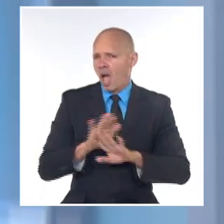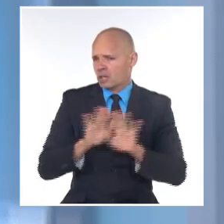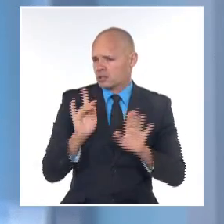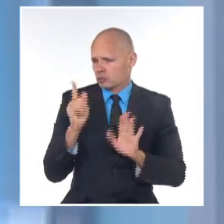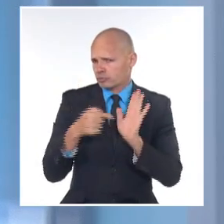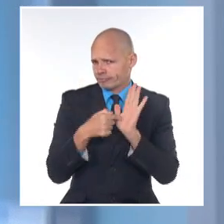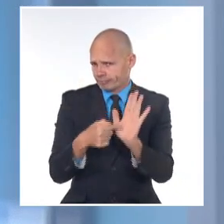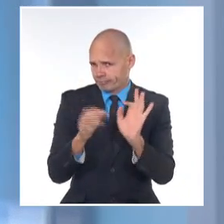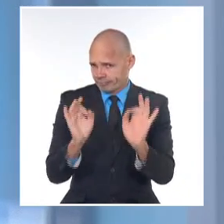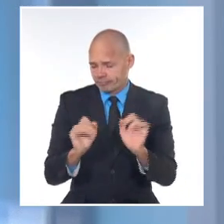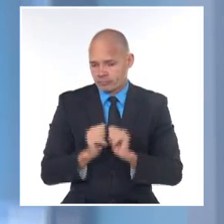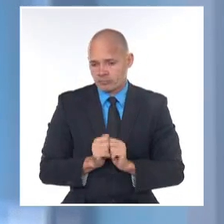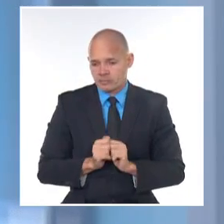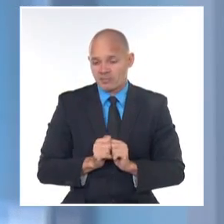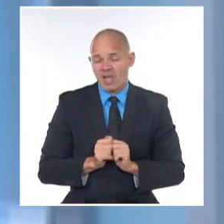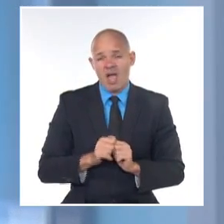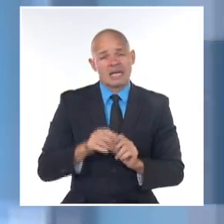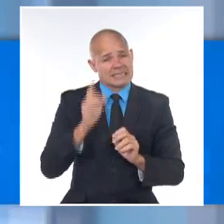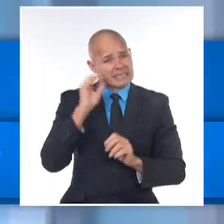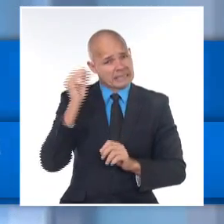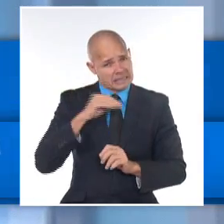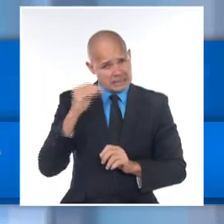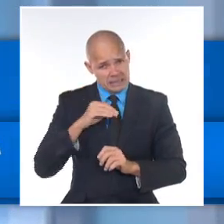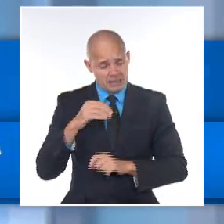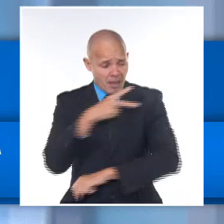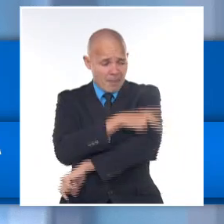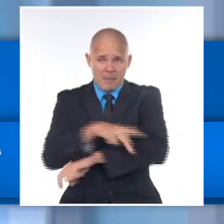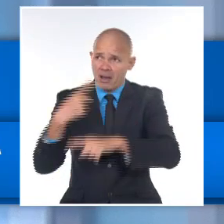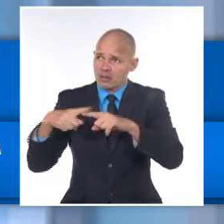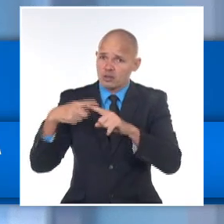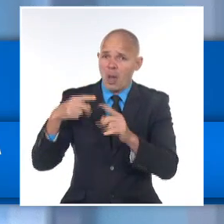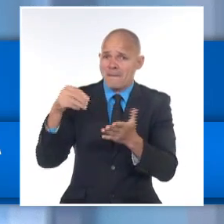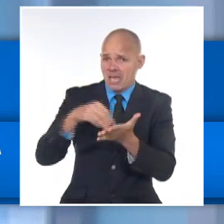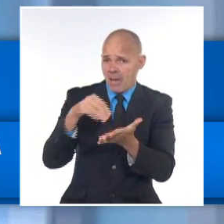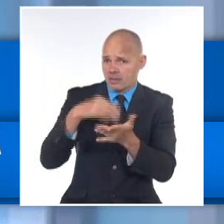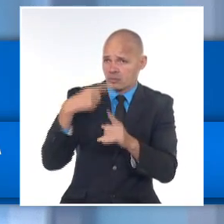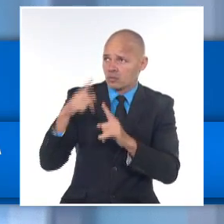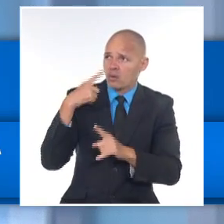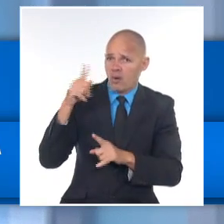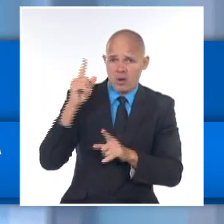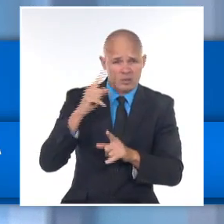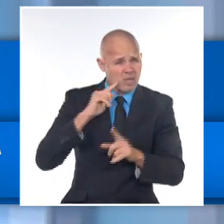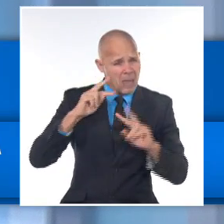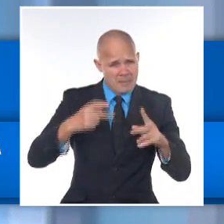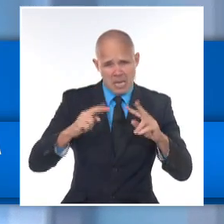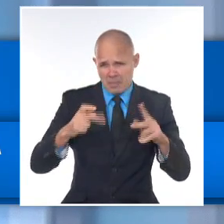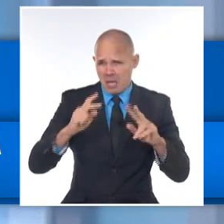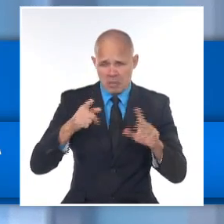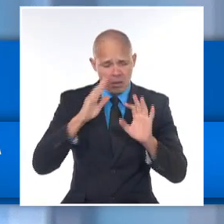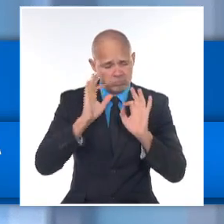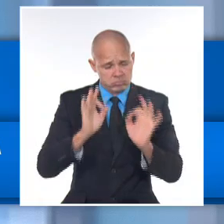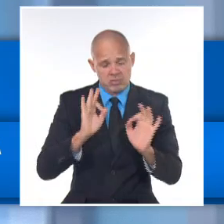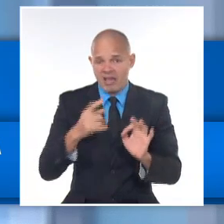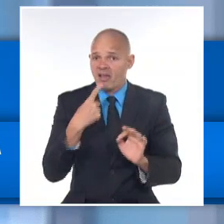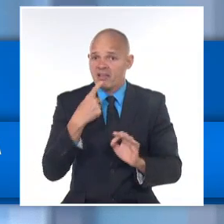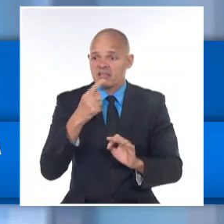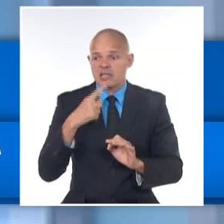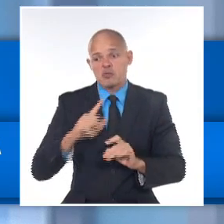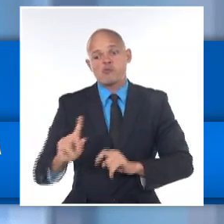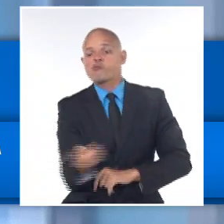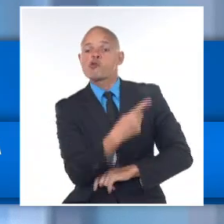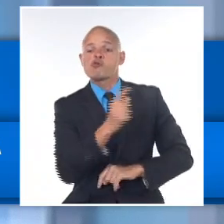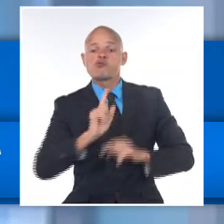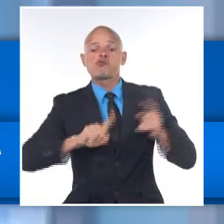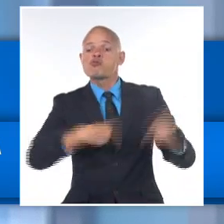la incidencia del enemigo convocando a que se ataque a la policía en el ejercicio de sus funciones. Afortunadamente, la población cubana